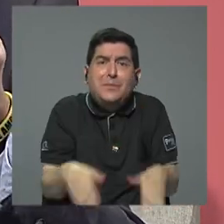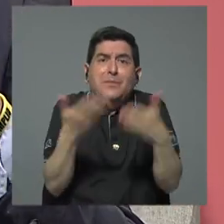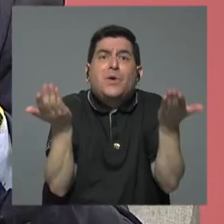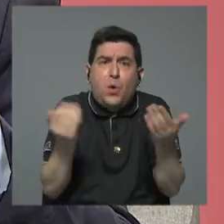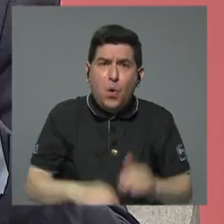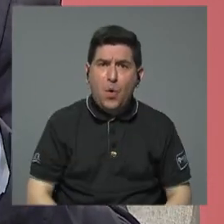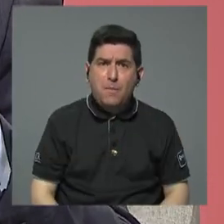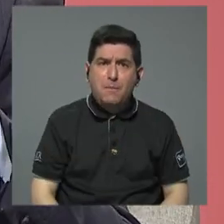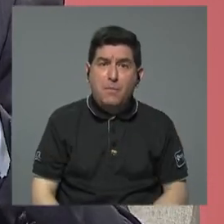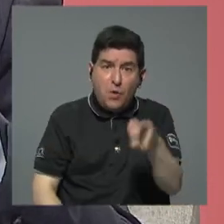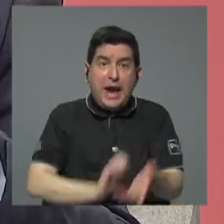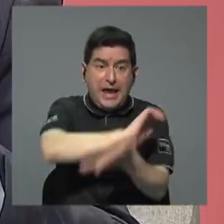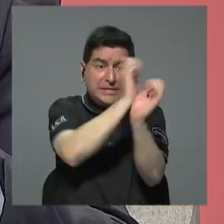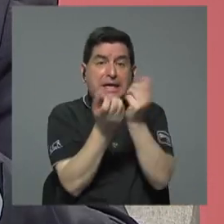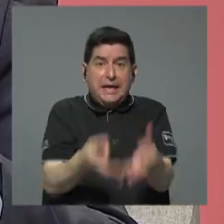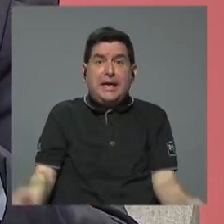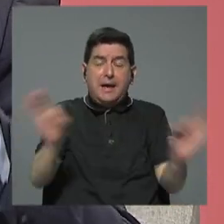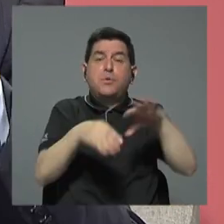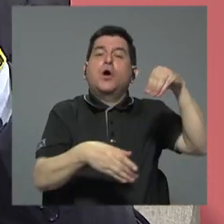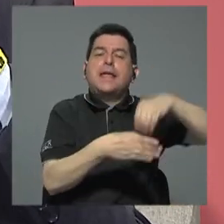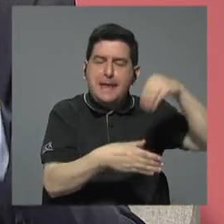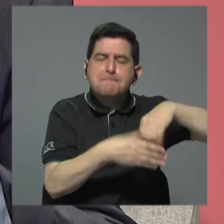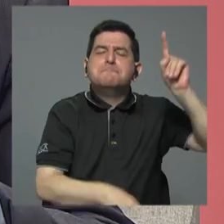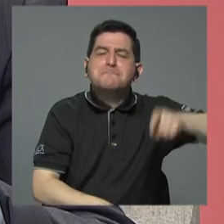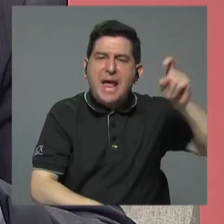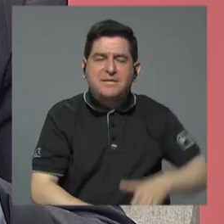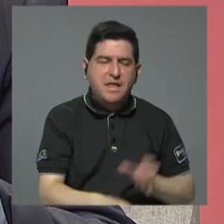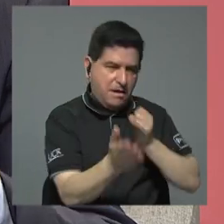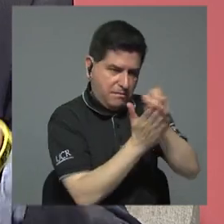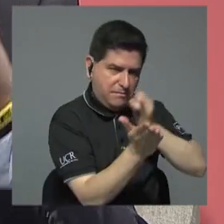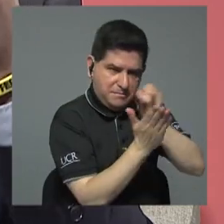en garrocha, esa transición? Hay que invertir en